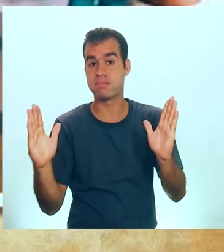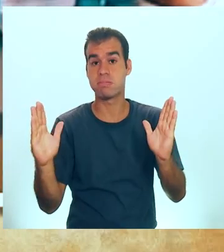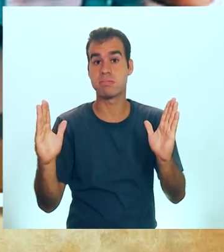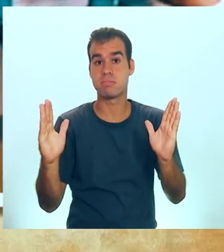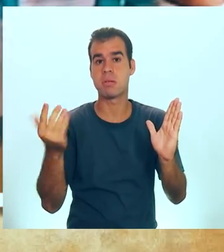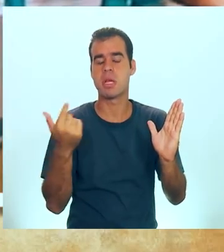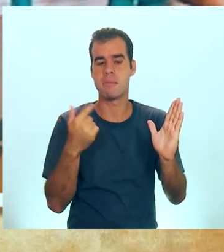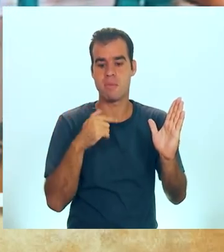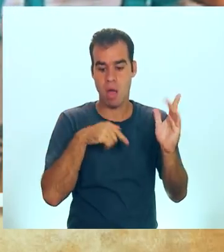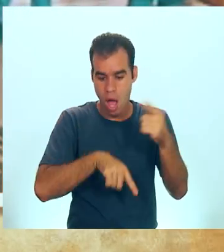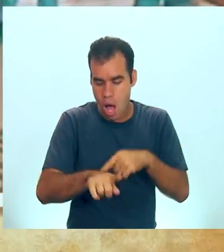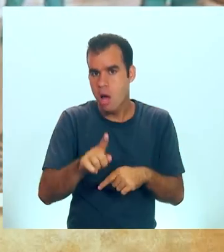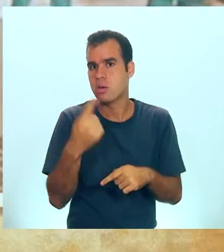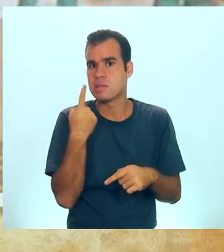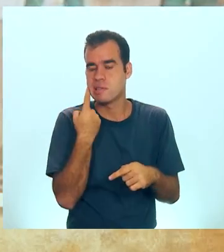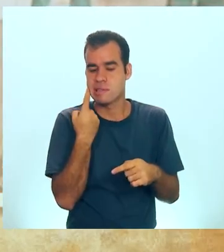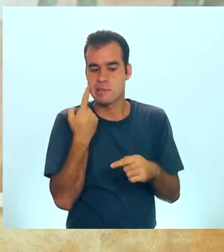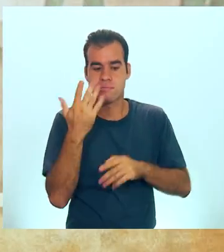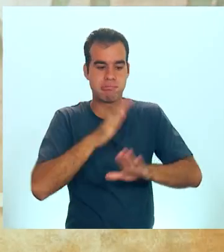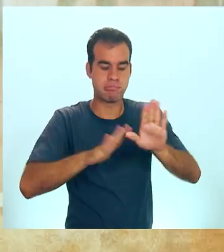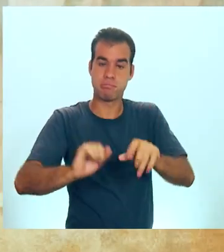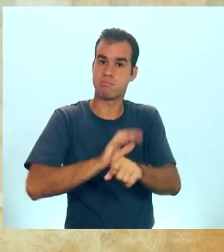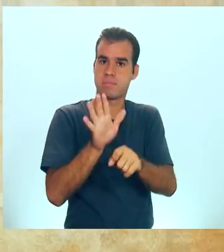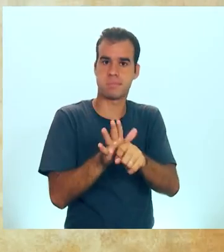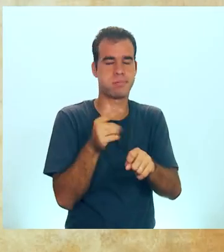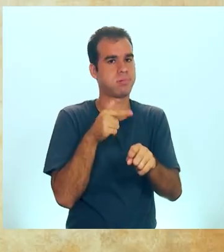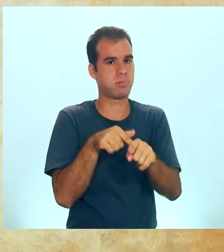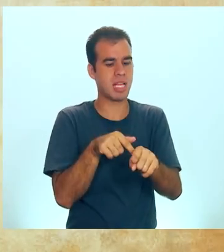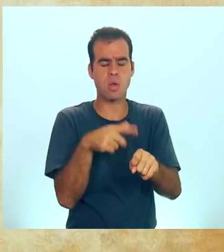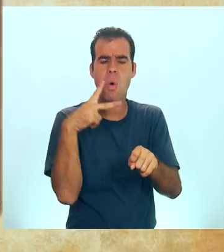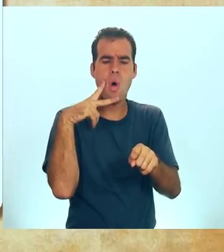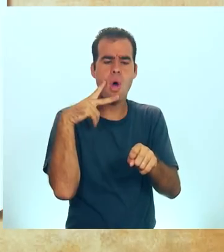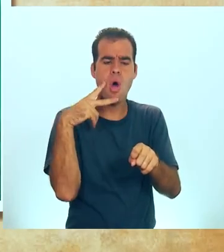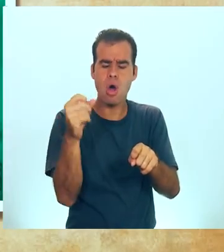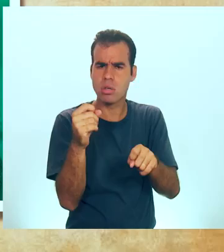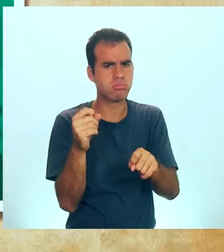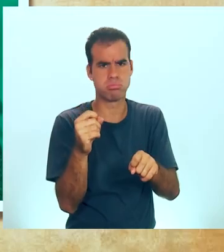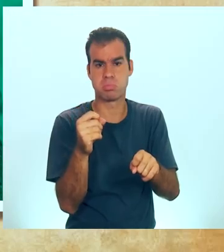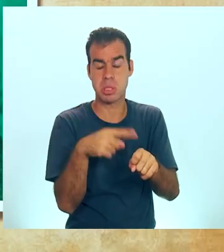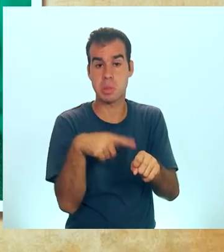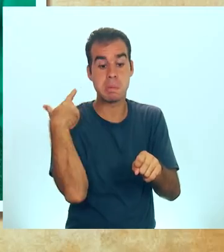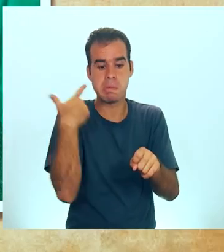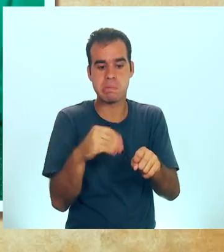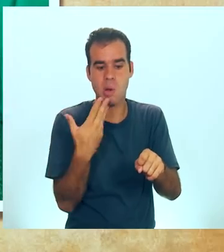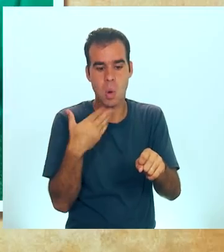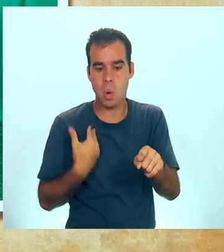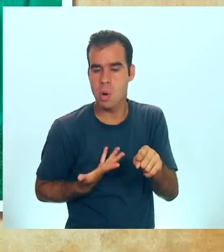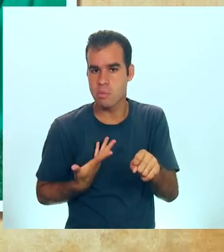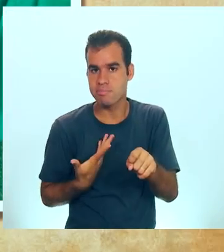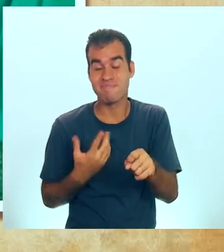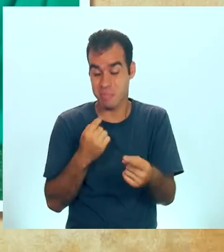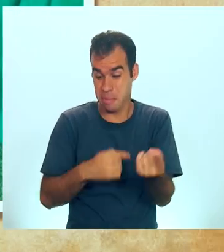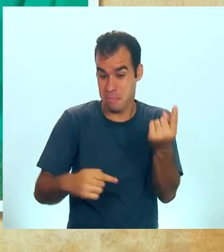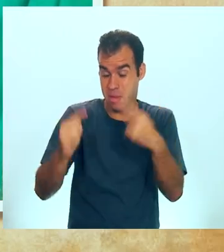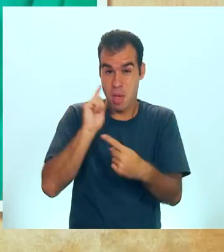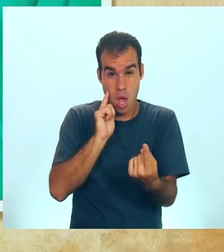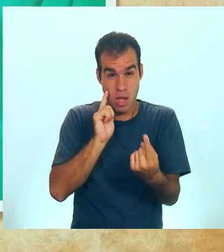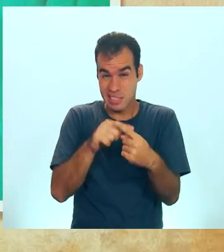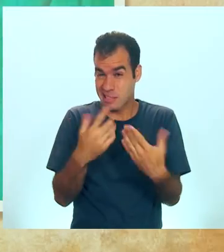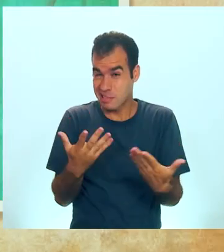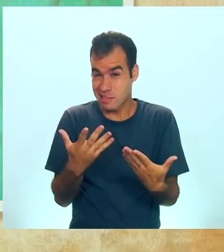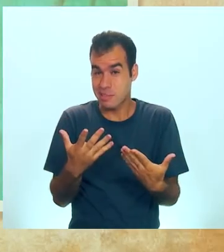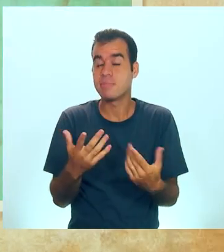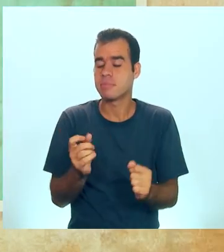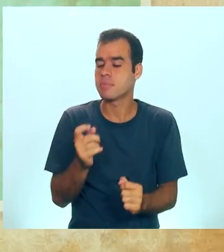desafío tal ante una enfermedad desconocida. El primer desafío fue atender a los pacientes que pudieran